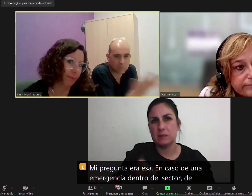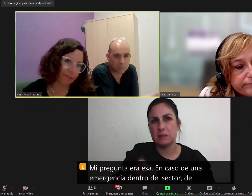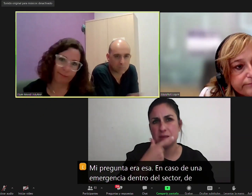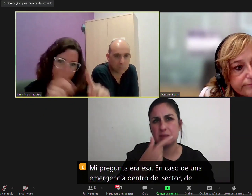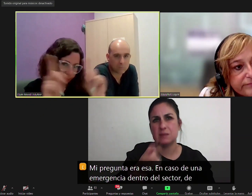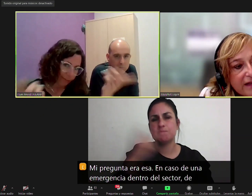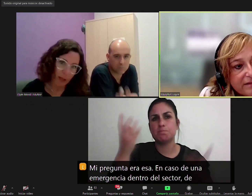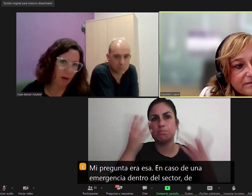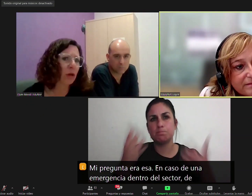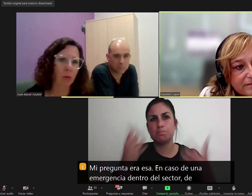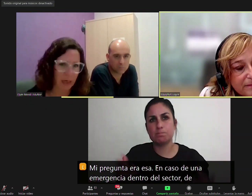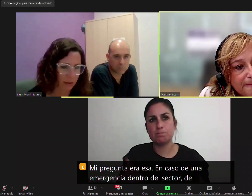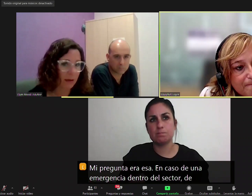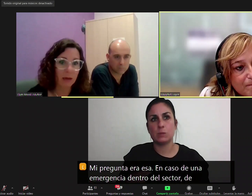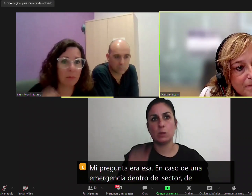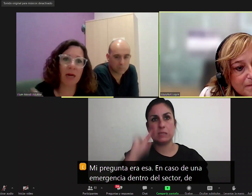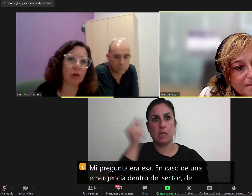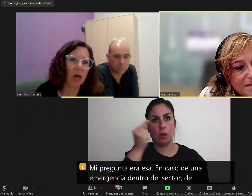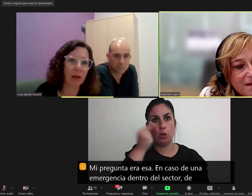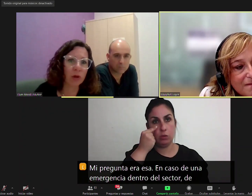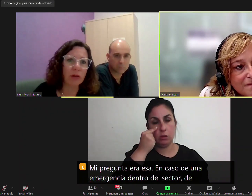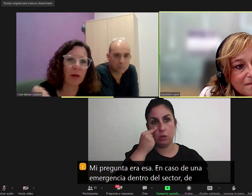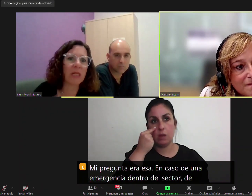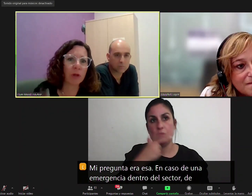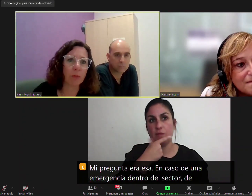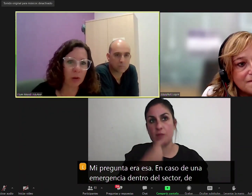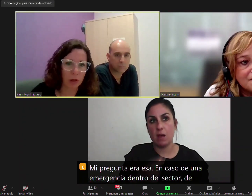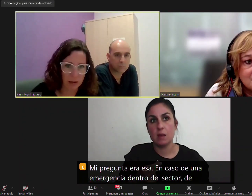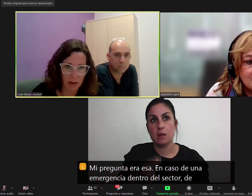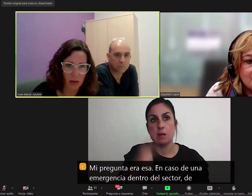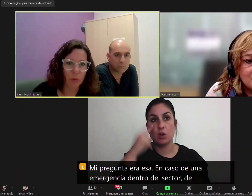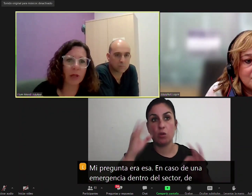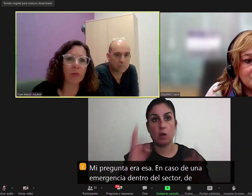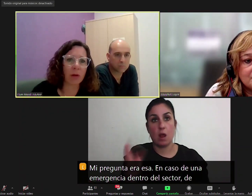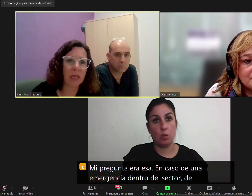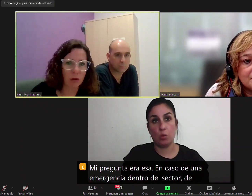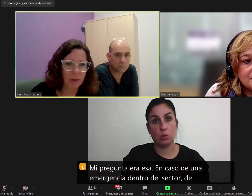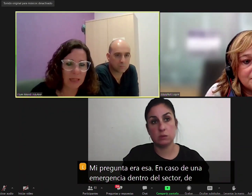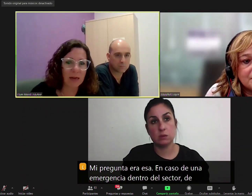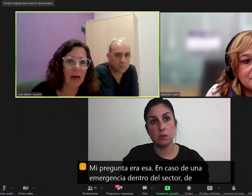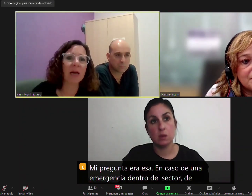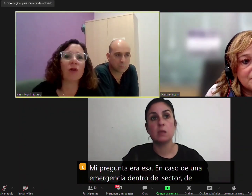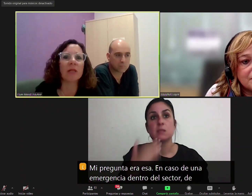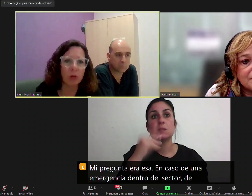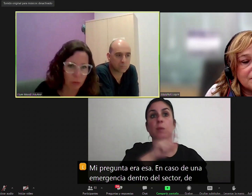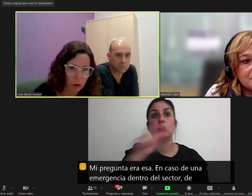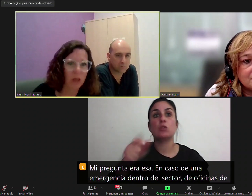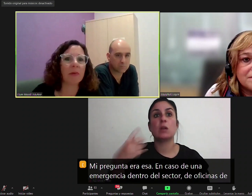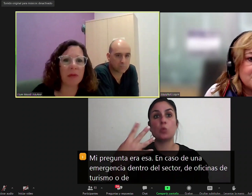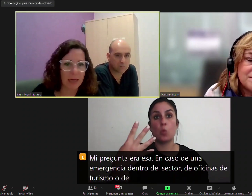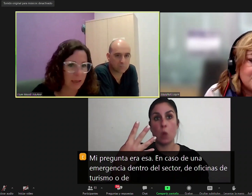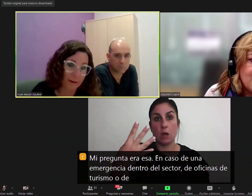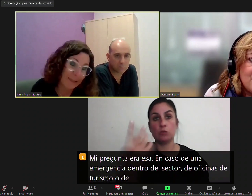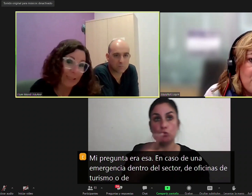pero eso no pasa. Mira a vuestro alrededor, si una de cada 4 personas puede tener un problema de salud mental, a que no veis a 4